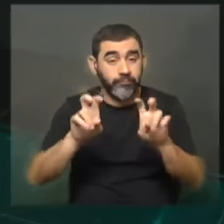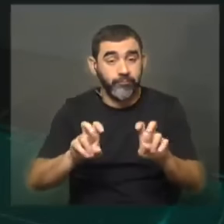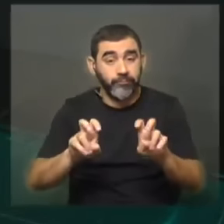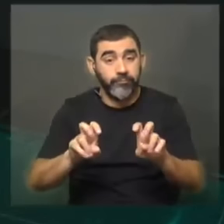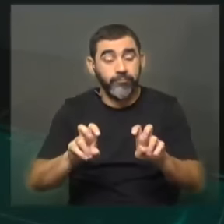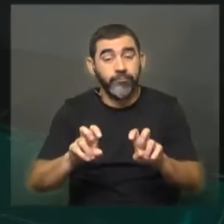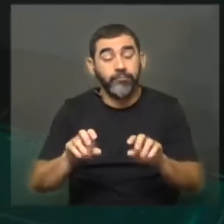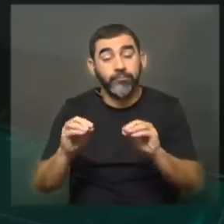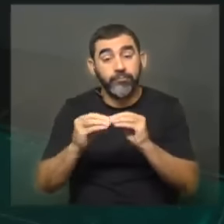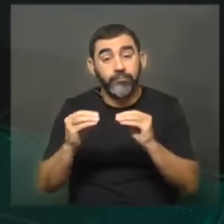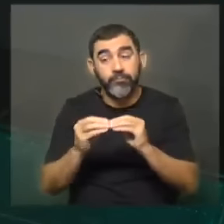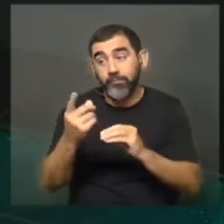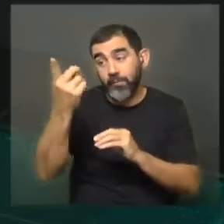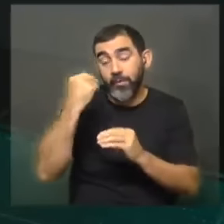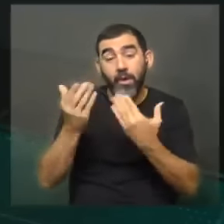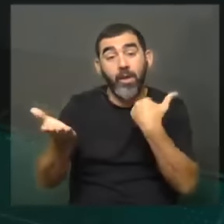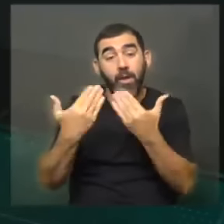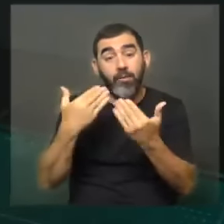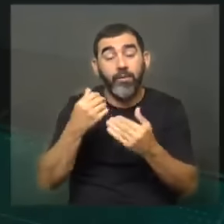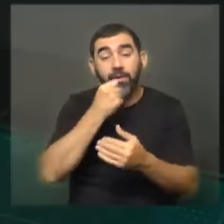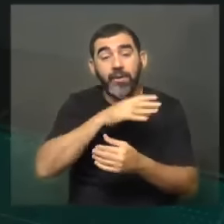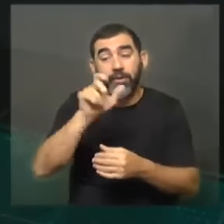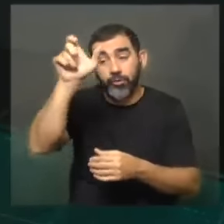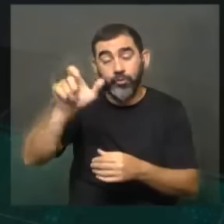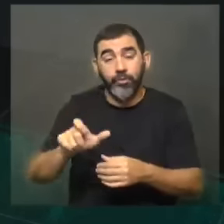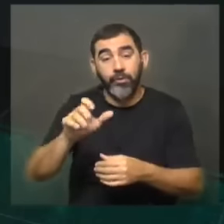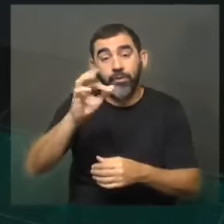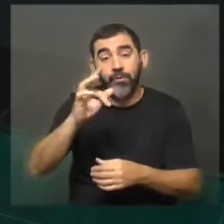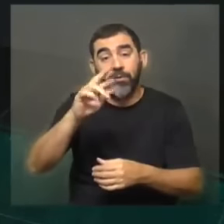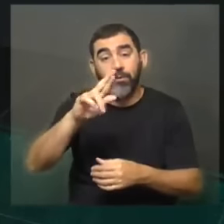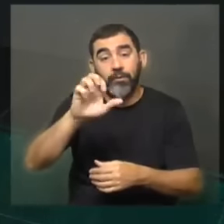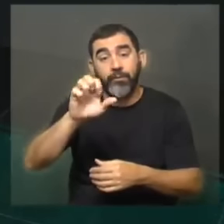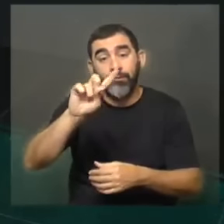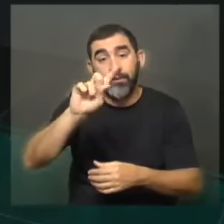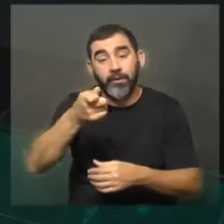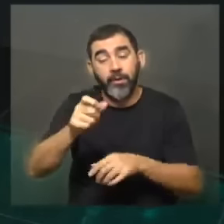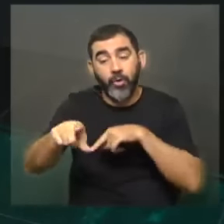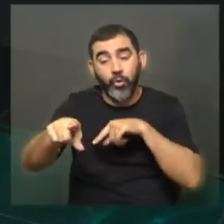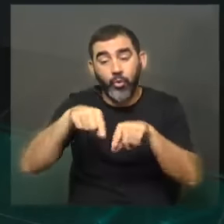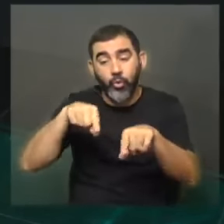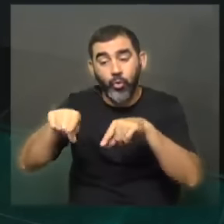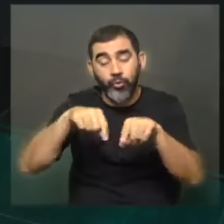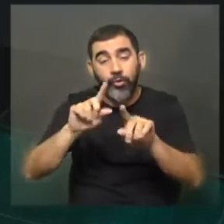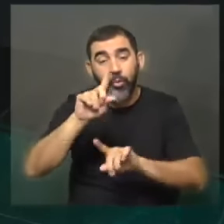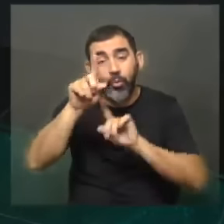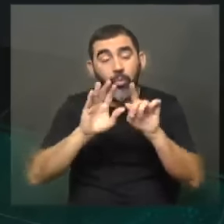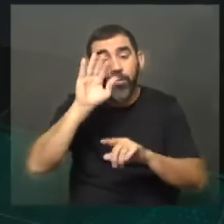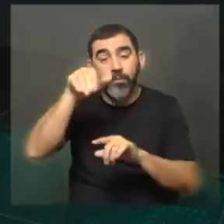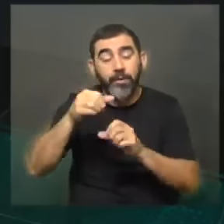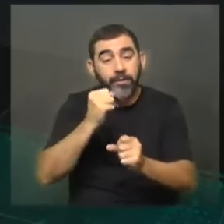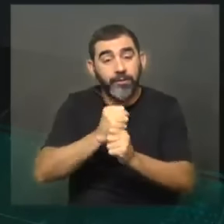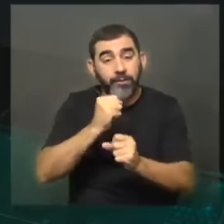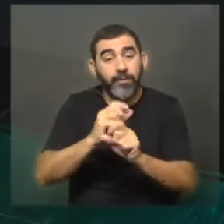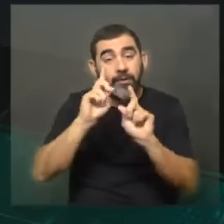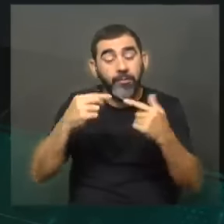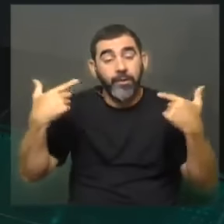amigo Martín Duarte Ayer también estuvo hablando con la historiadora Ana frega que coordinó un trabajo de la Universidad de la República y